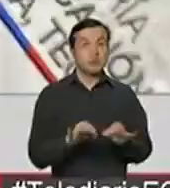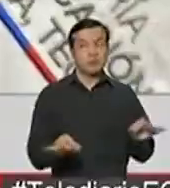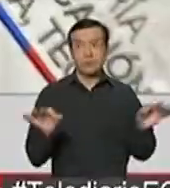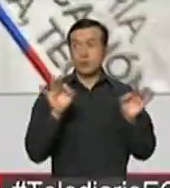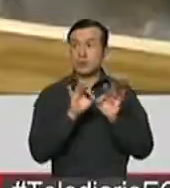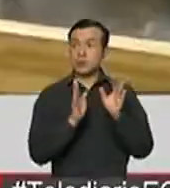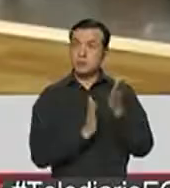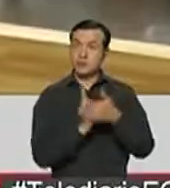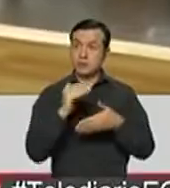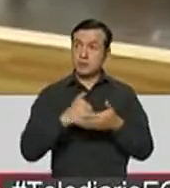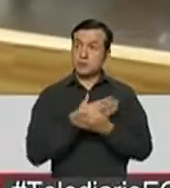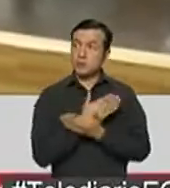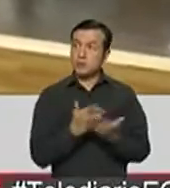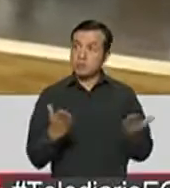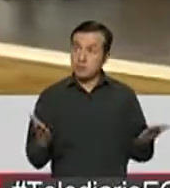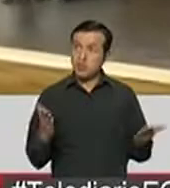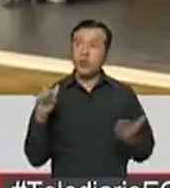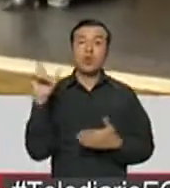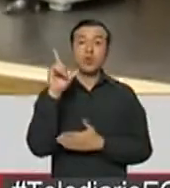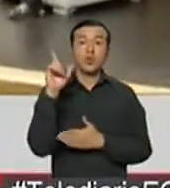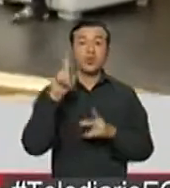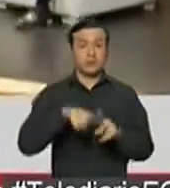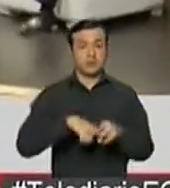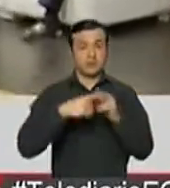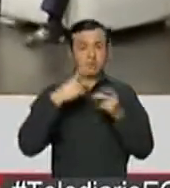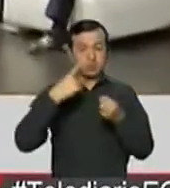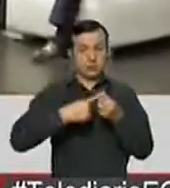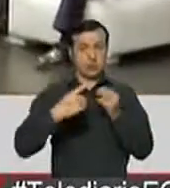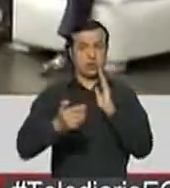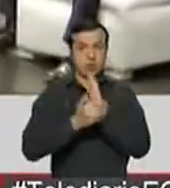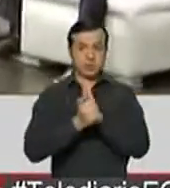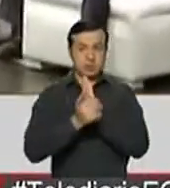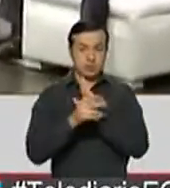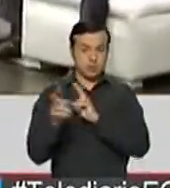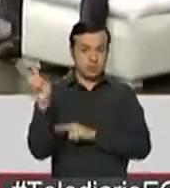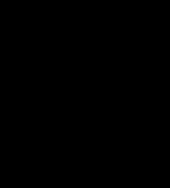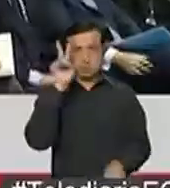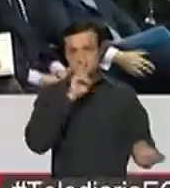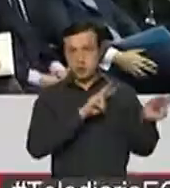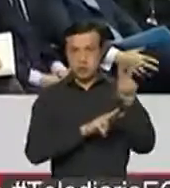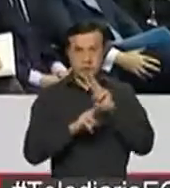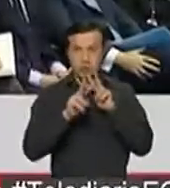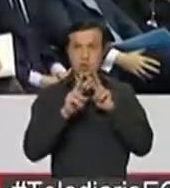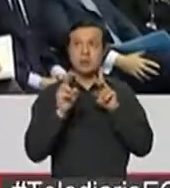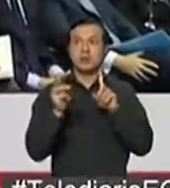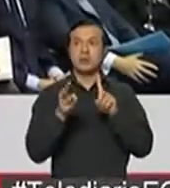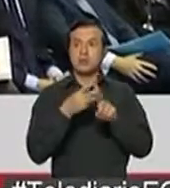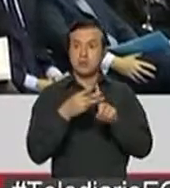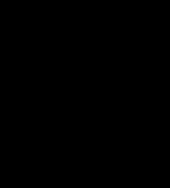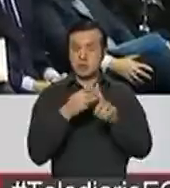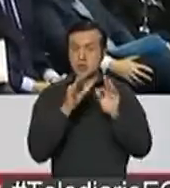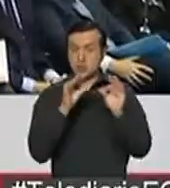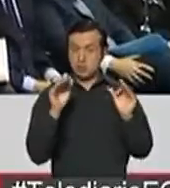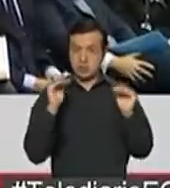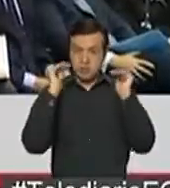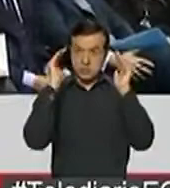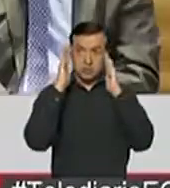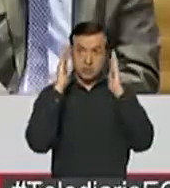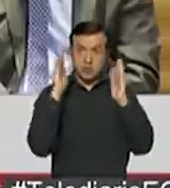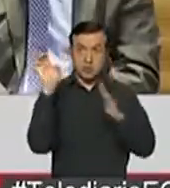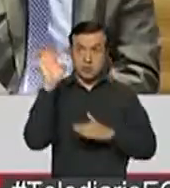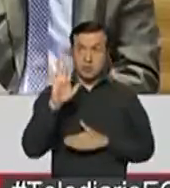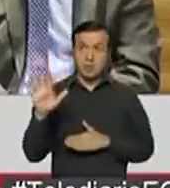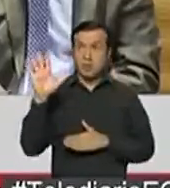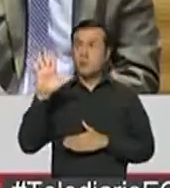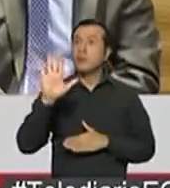el acceso. Es por ello que este lunes inició en Quito el seminario de evaluación a la calidad de la formación en línea, para conocer de cerca la experiencia del país europeo